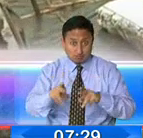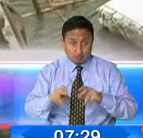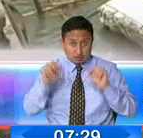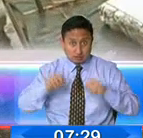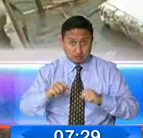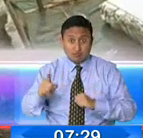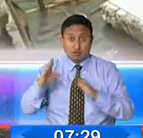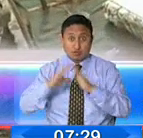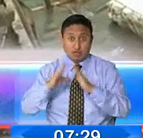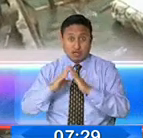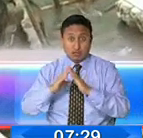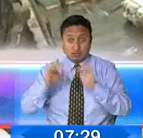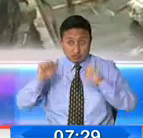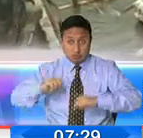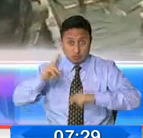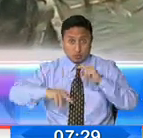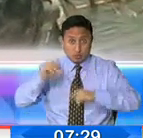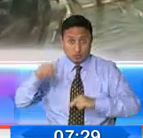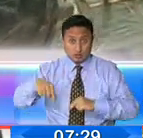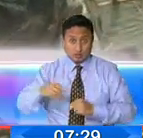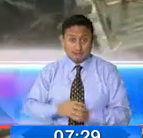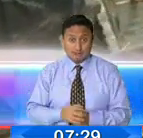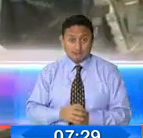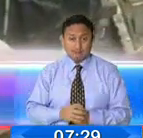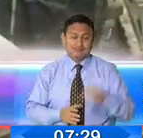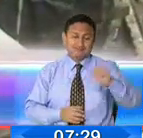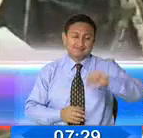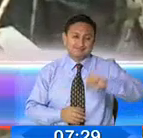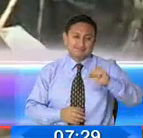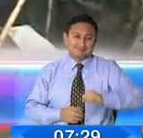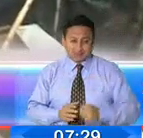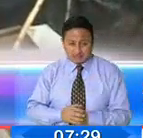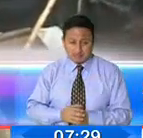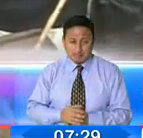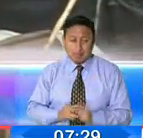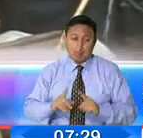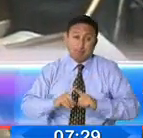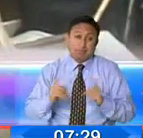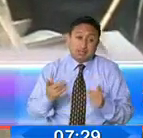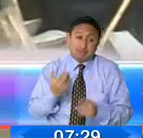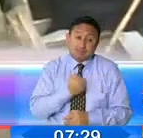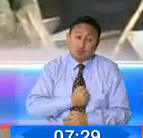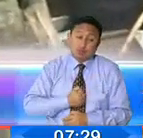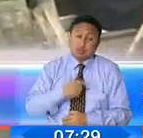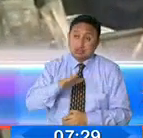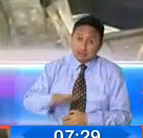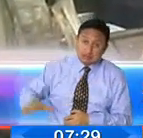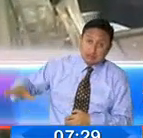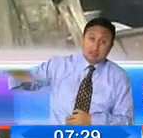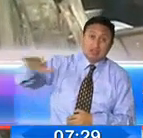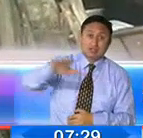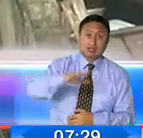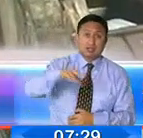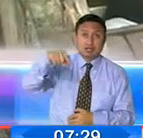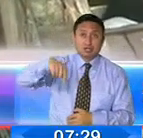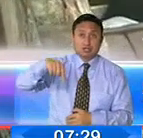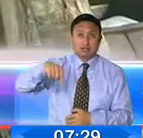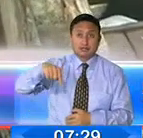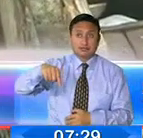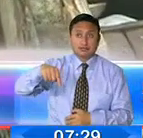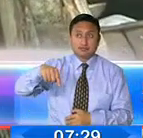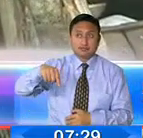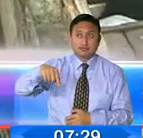¿las casas se podrían construir aquí? Sí, lastimosamente para esta zona poblada hay